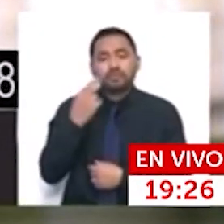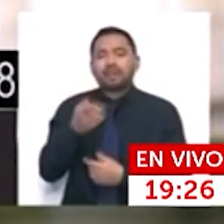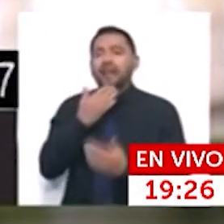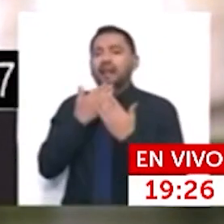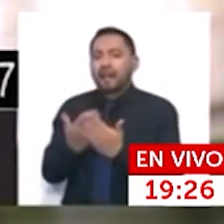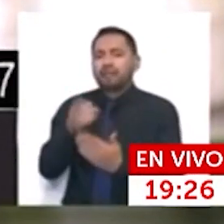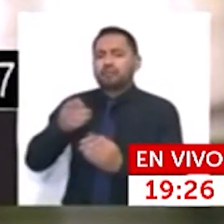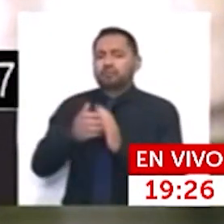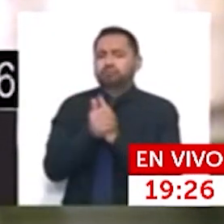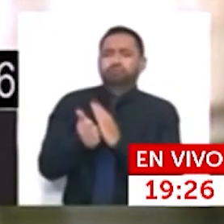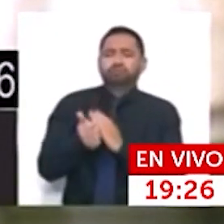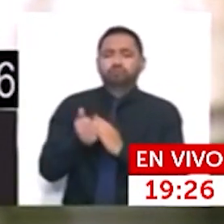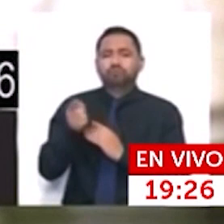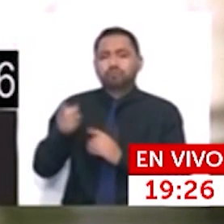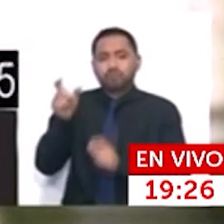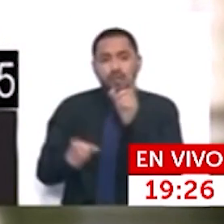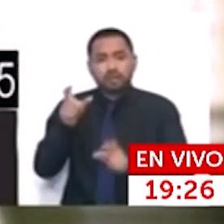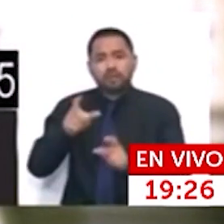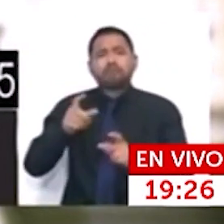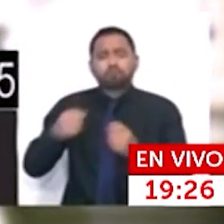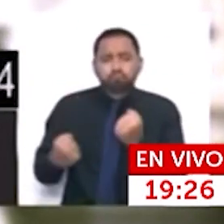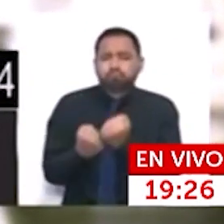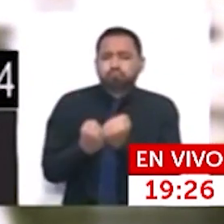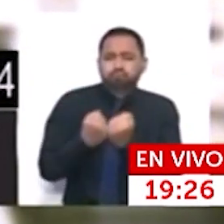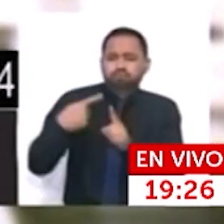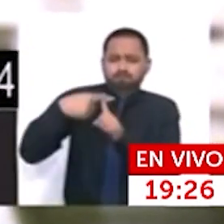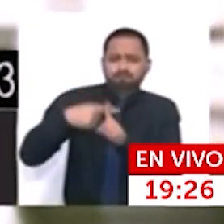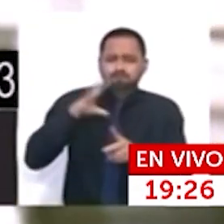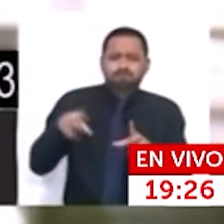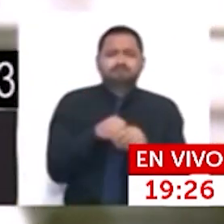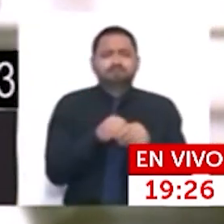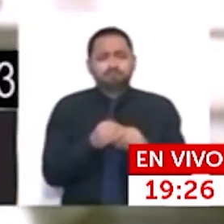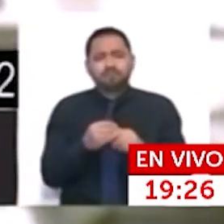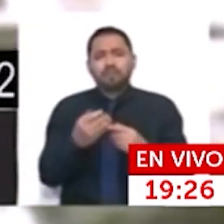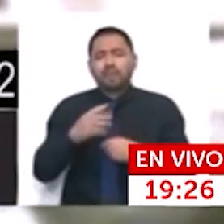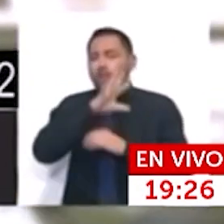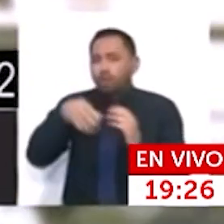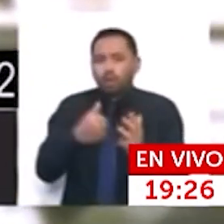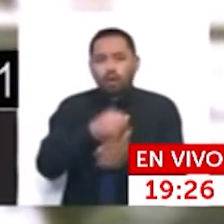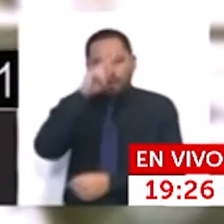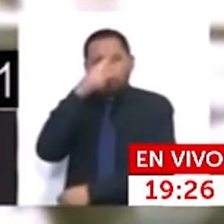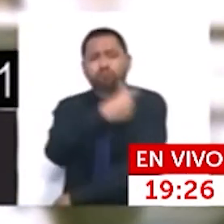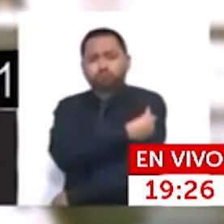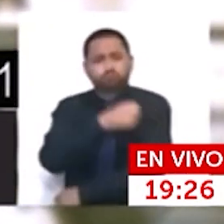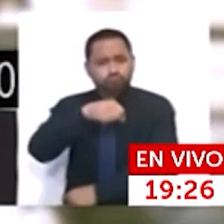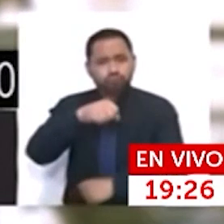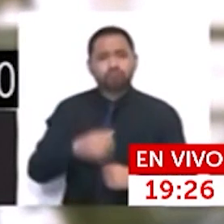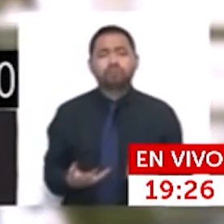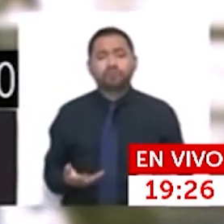sumado a esta tarea para ser una sola causa vacunaremos a todos los peruanos y no vamos a permitir que ningún peruano